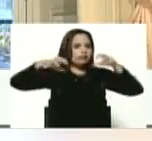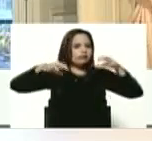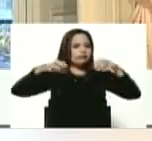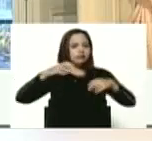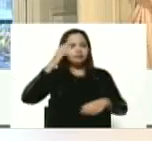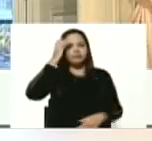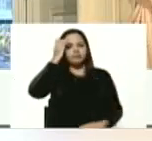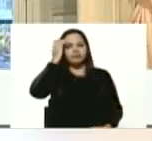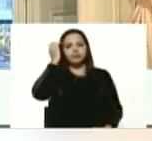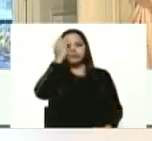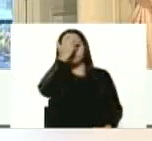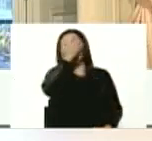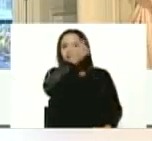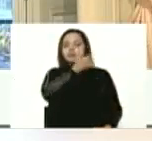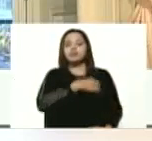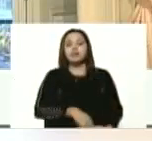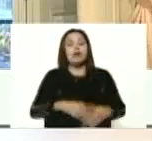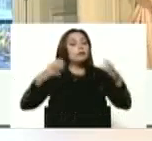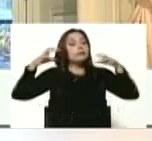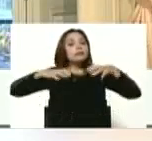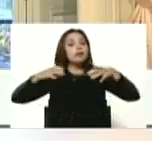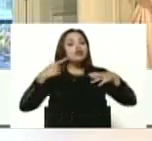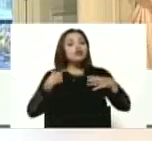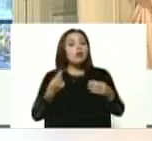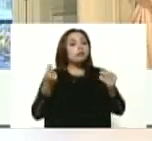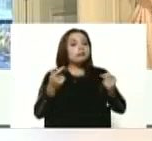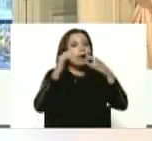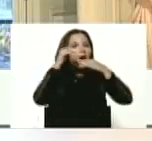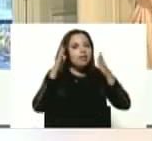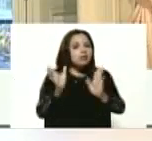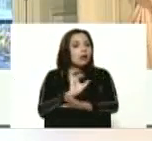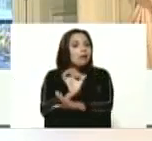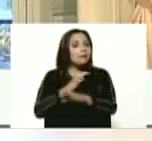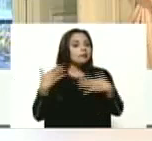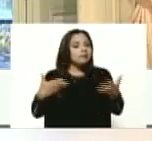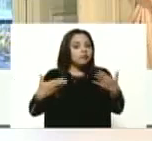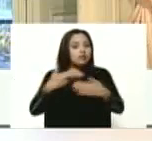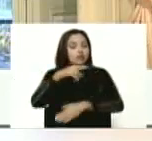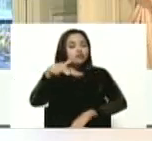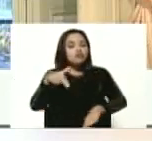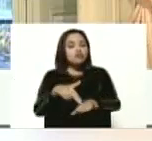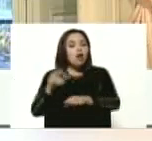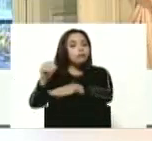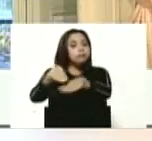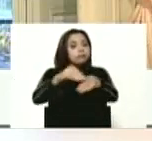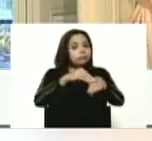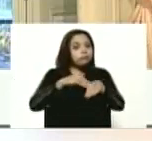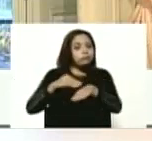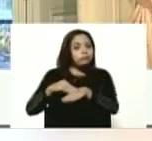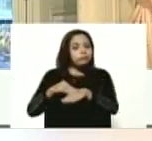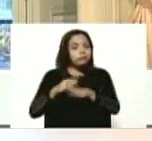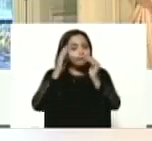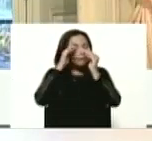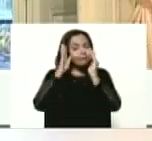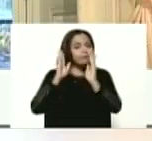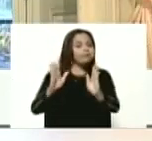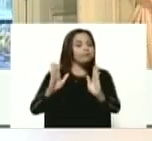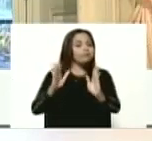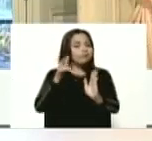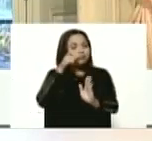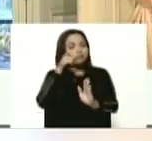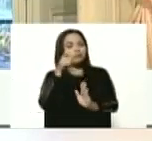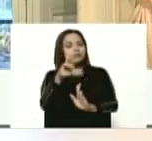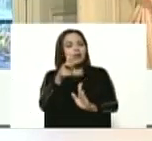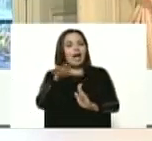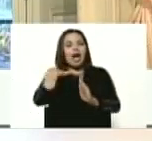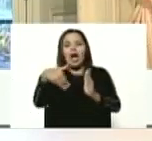Cuando llueve así, yo pongo alerta a todo el equipo a nivel nacional y nos ponemos mosca hasta que cesa